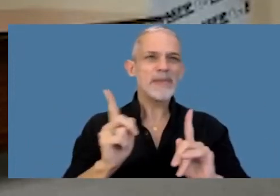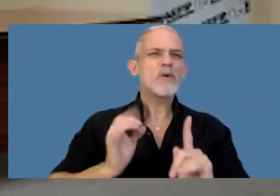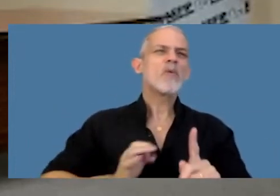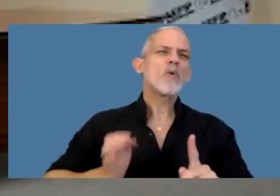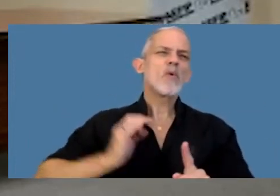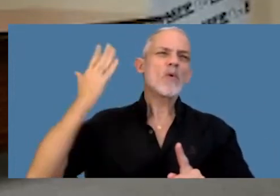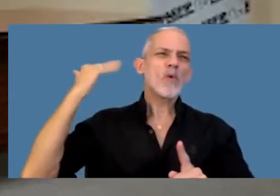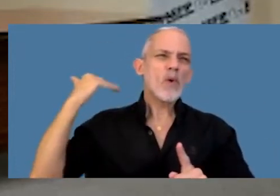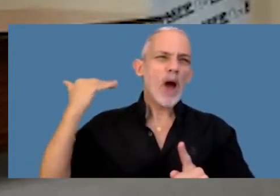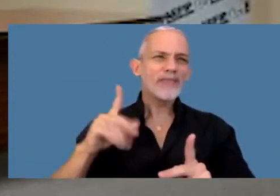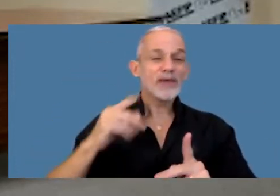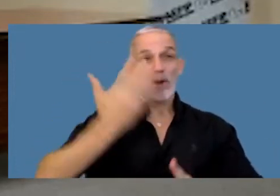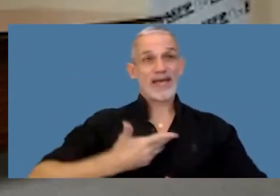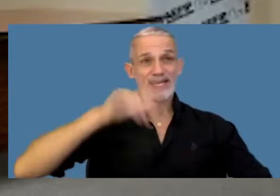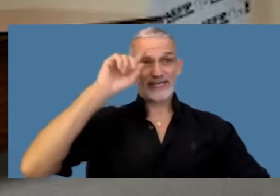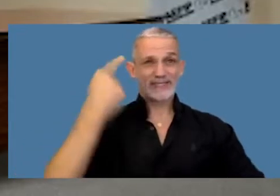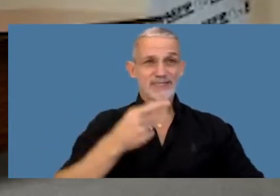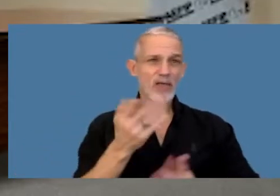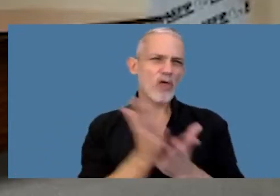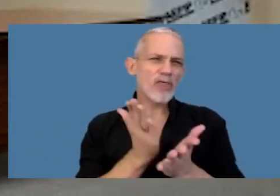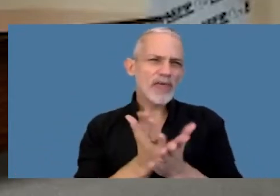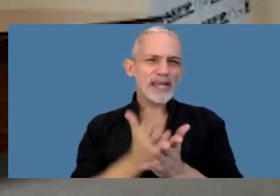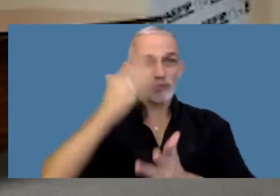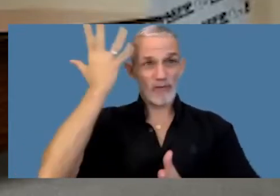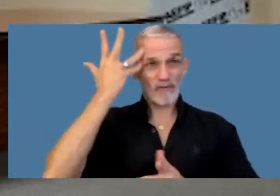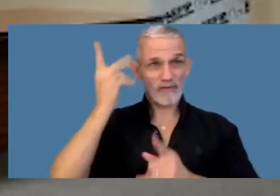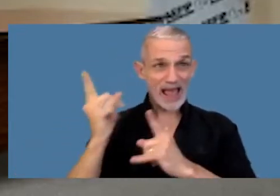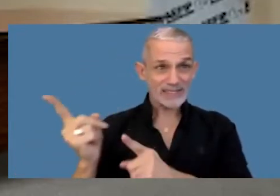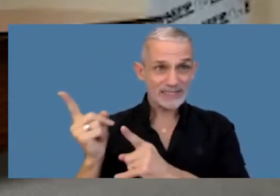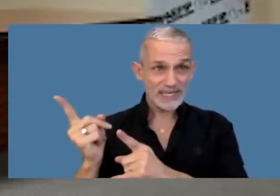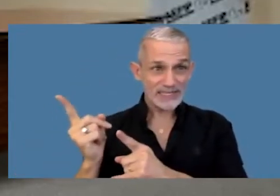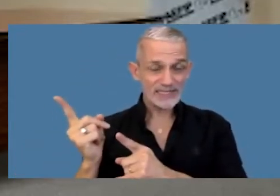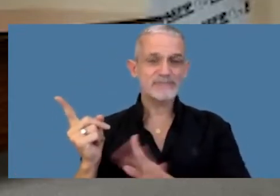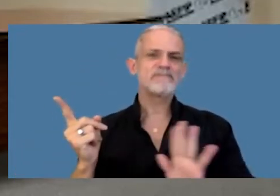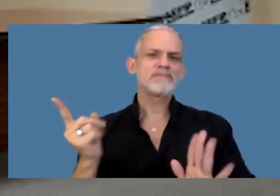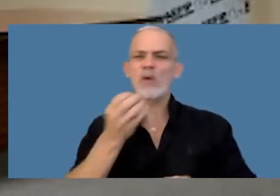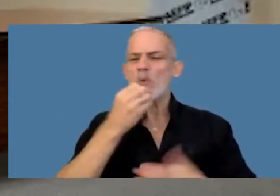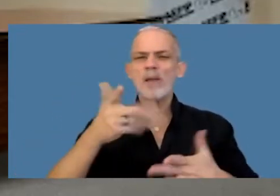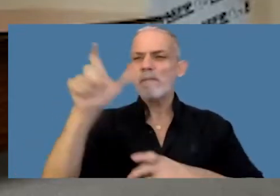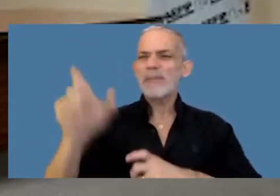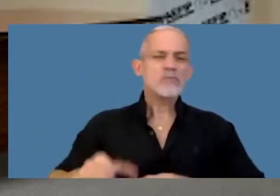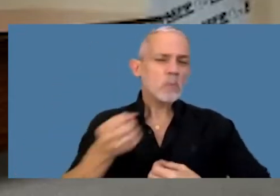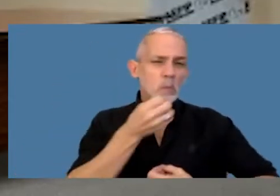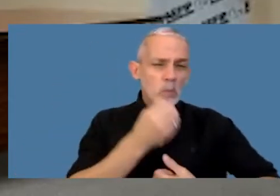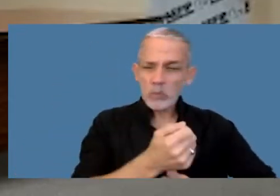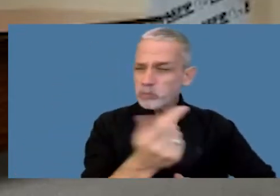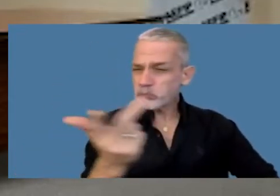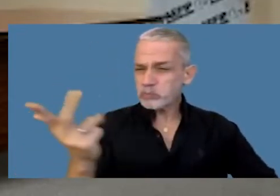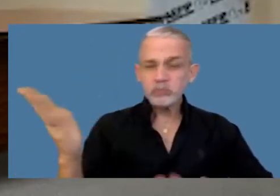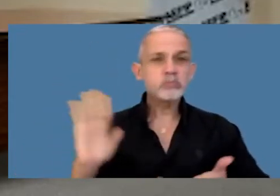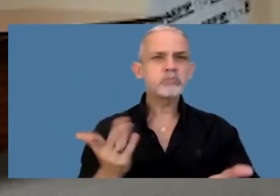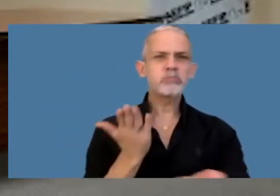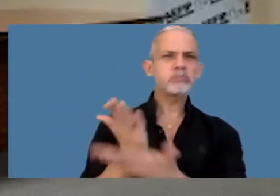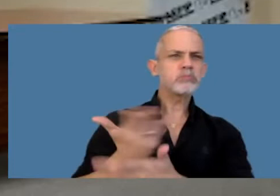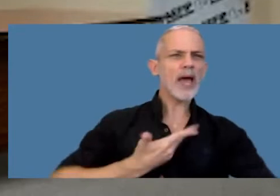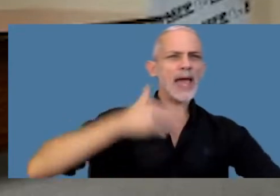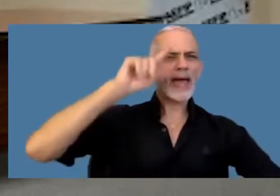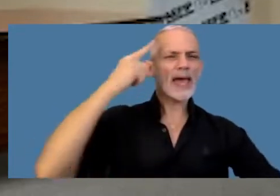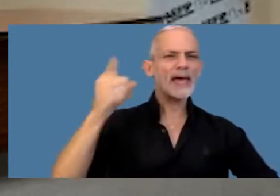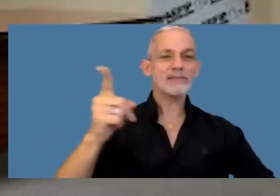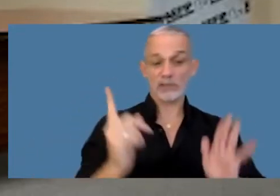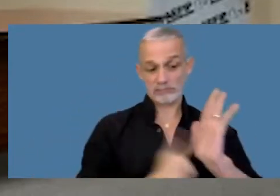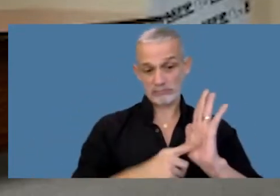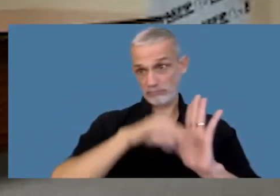antiguamente, en el Estado de Derecho francés, cualquier ciudadano podía exigirle al Estado la